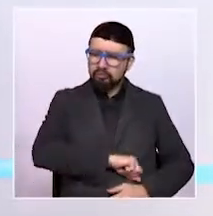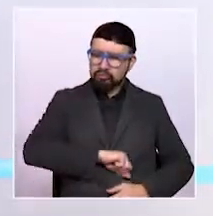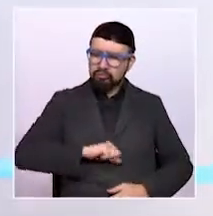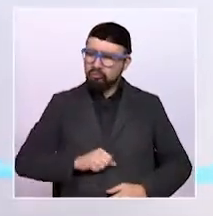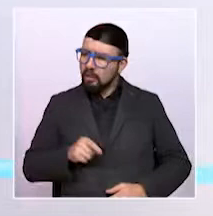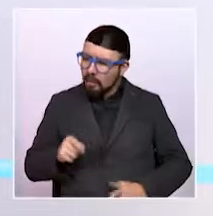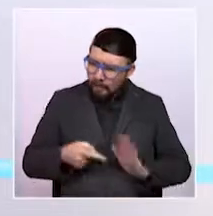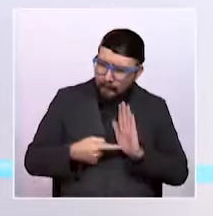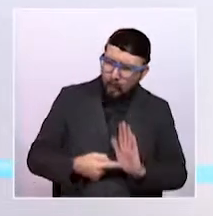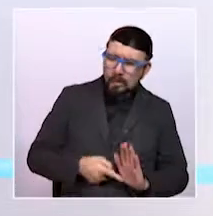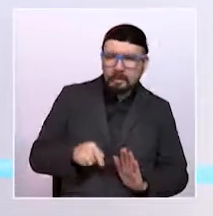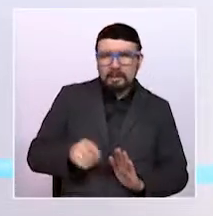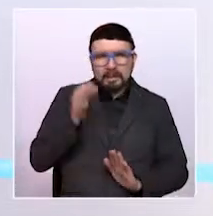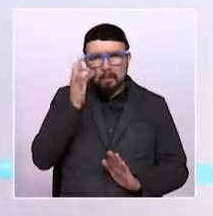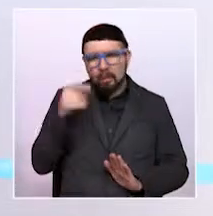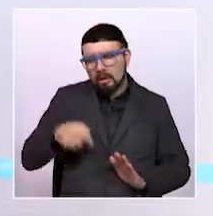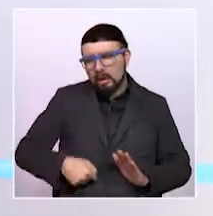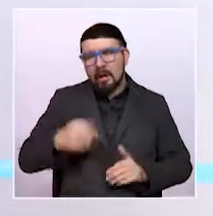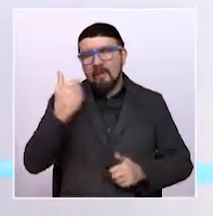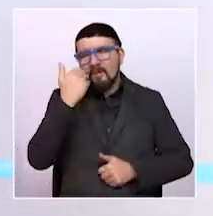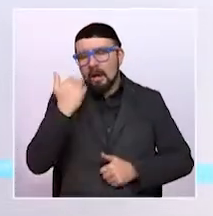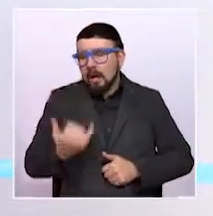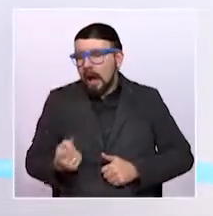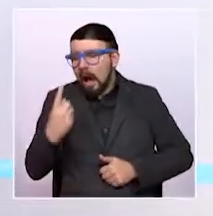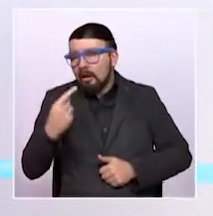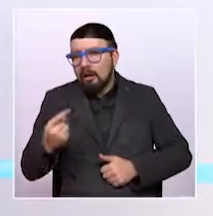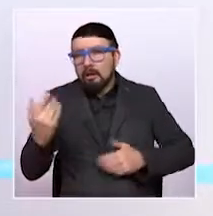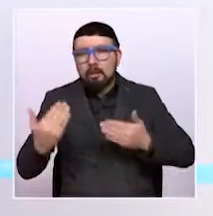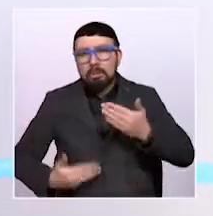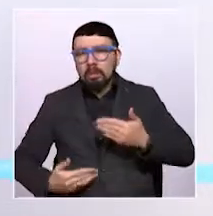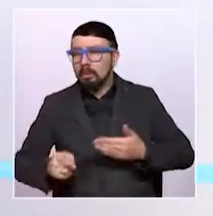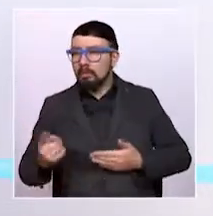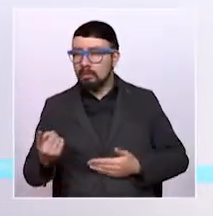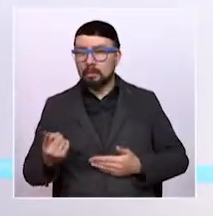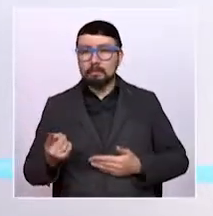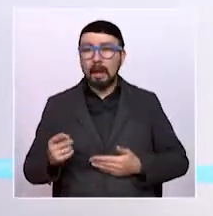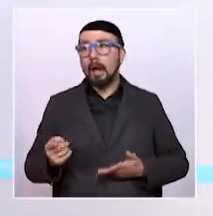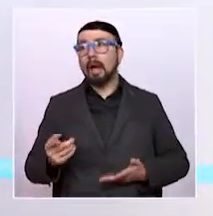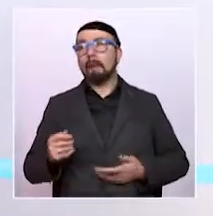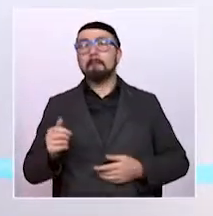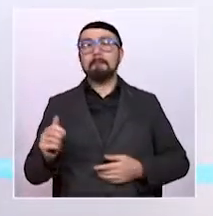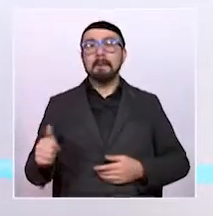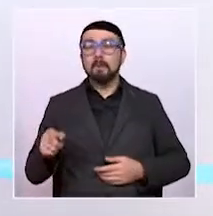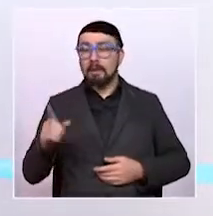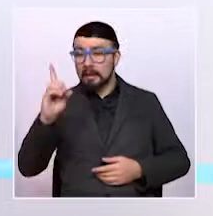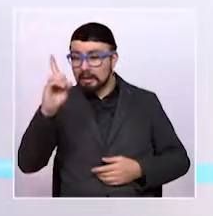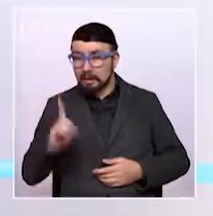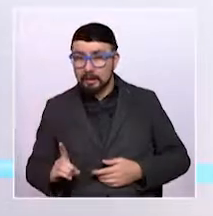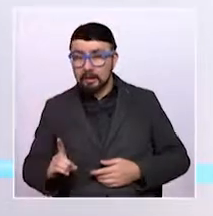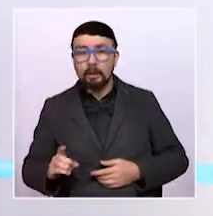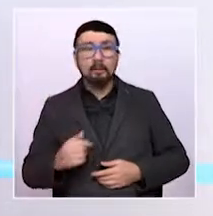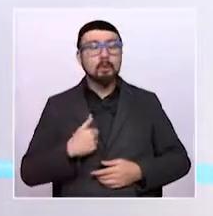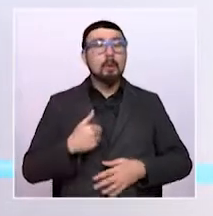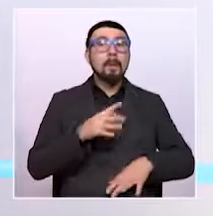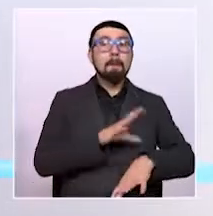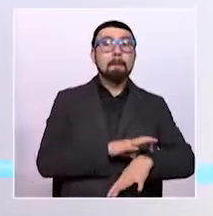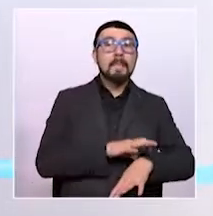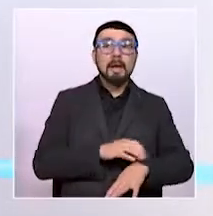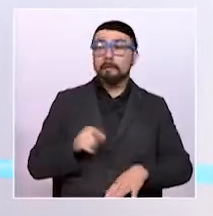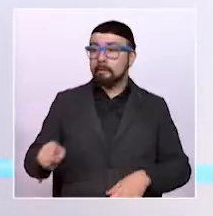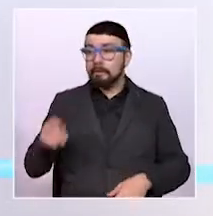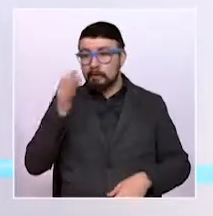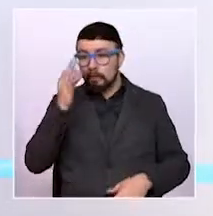que nos sirve y es muy importante que ustedes sepan hablando aquello de la terminación del embarazo es obligación de uno como médico